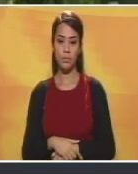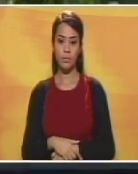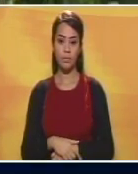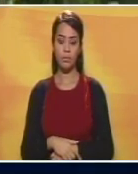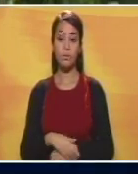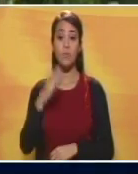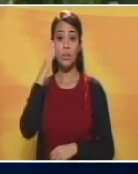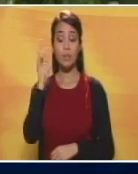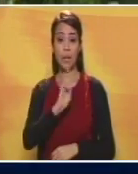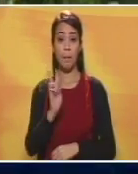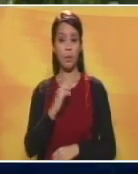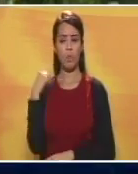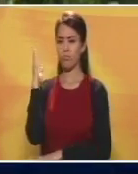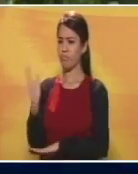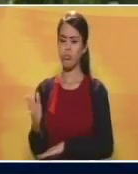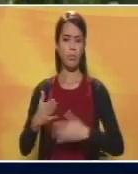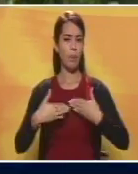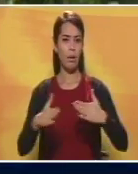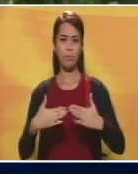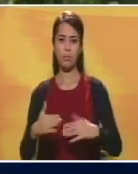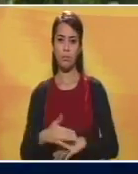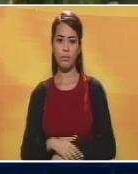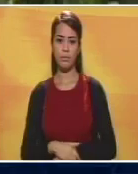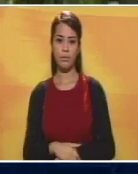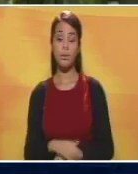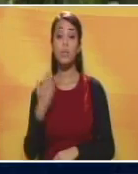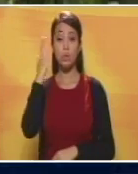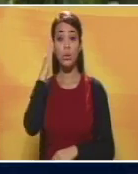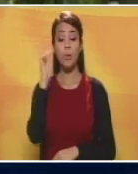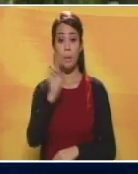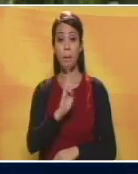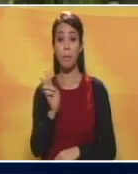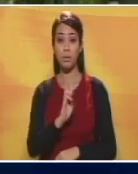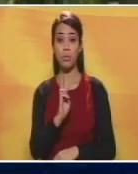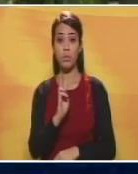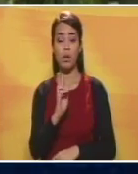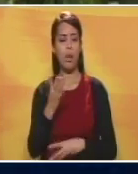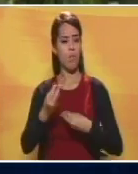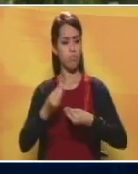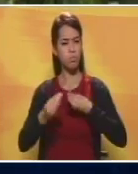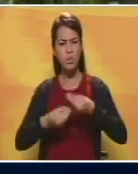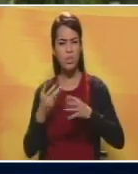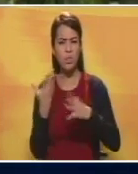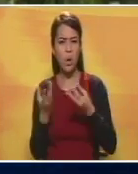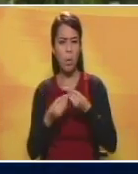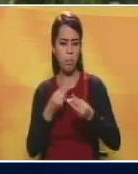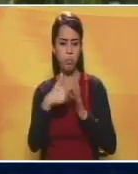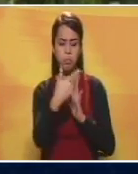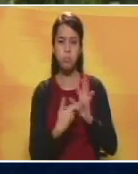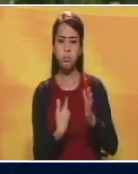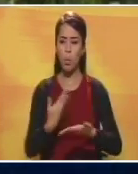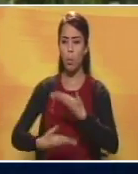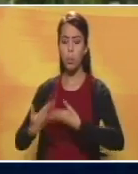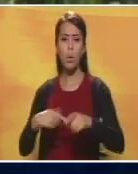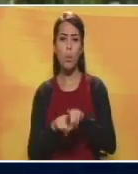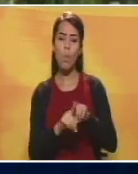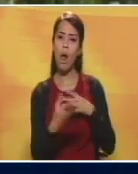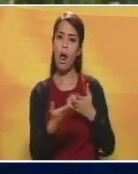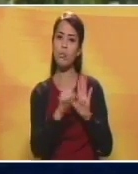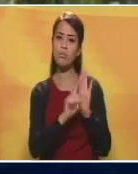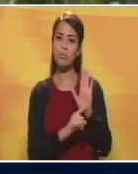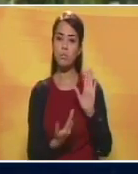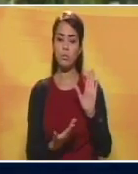Sabe que Venezuela no ha sancionado a Panamá. Sabe que Venezuela actuó con reciprocidad ante unas